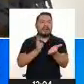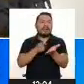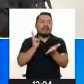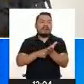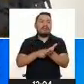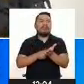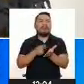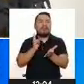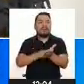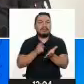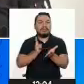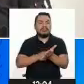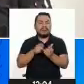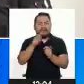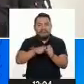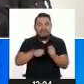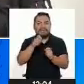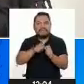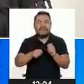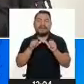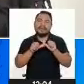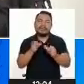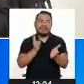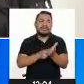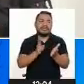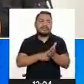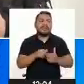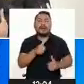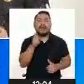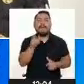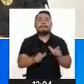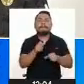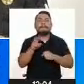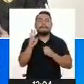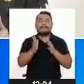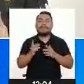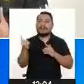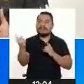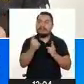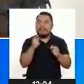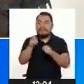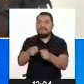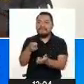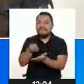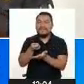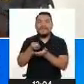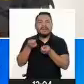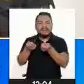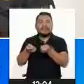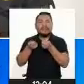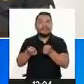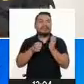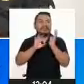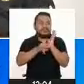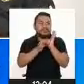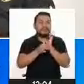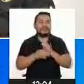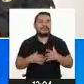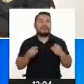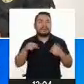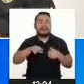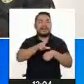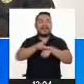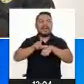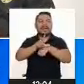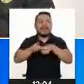que se resisten a dejar este tema de las extorsiones a ciudadanas extranjeras que lamentablemente aún continúan conviviendo